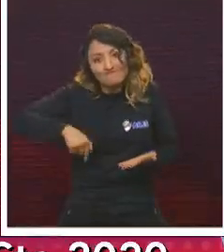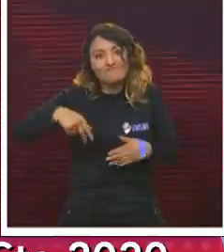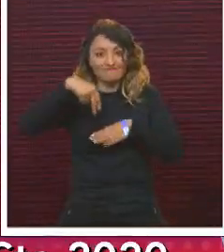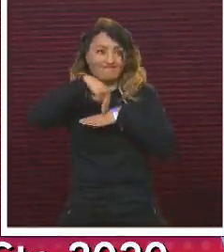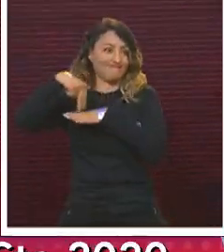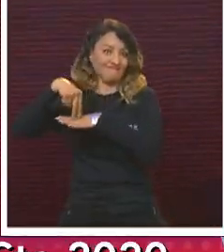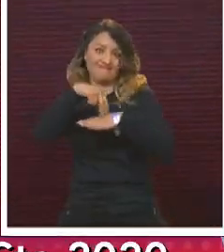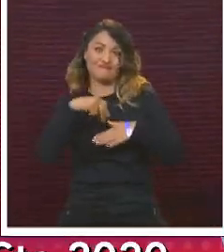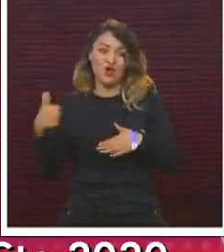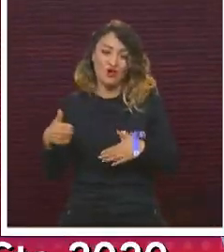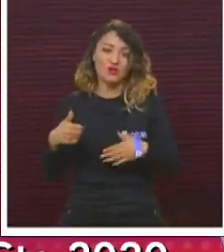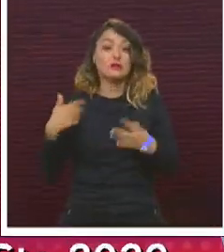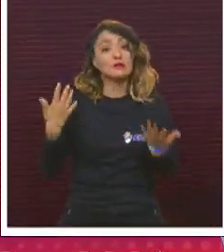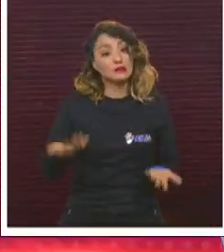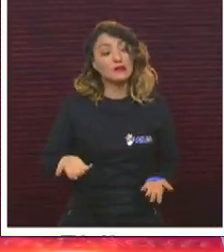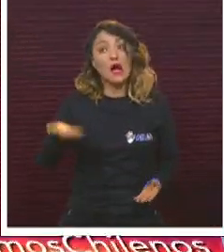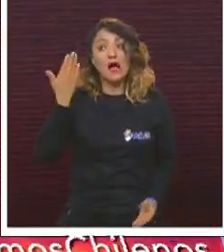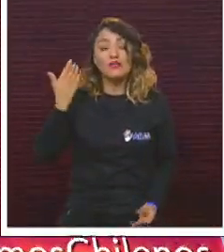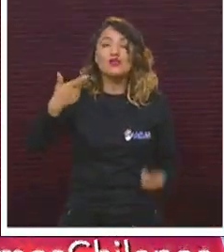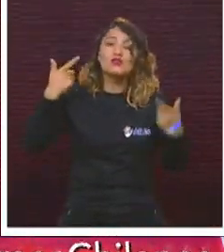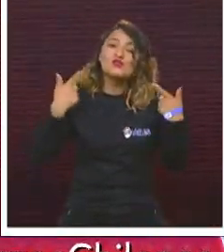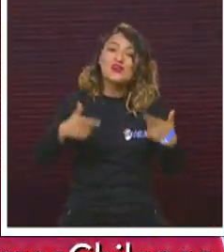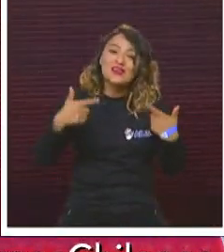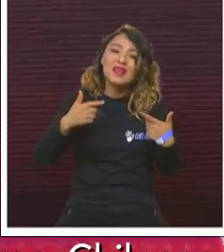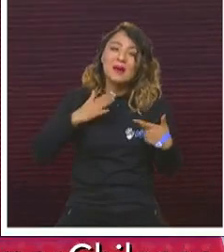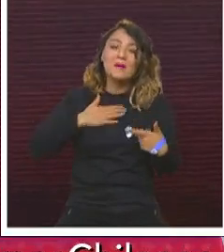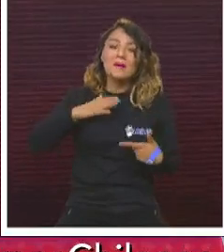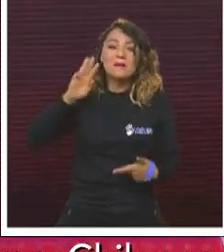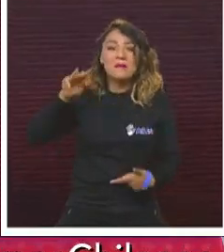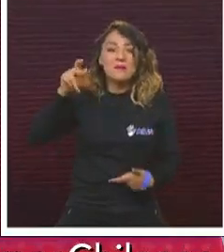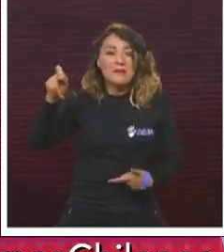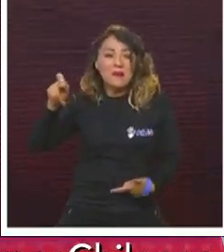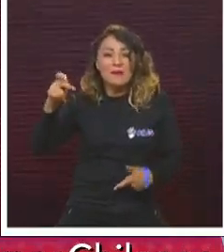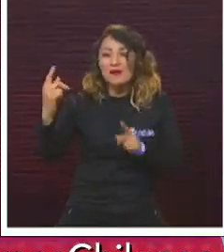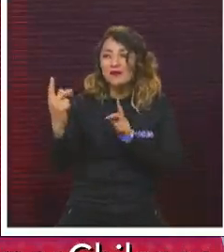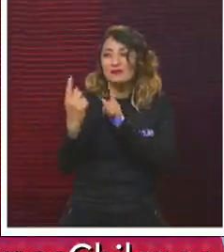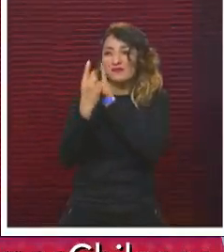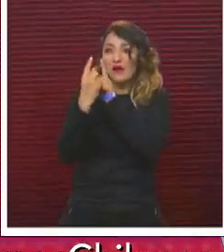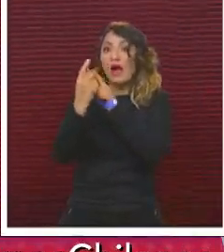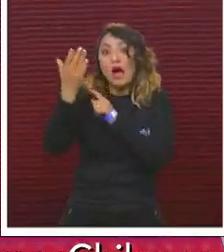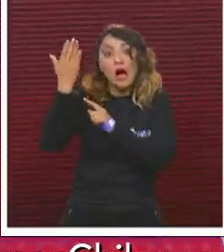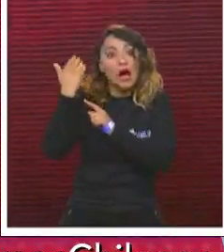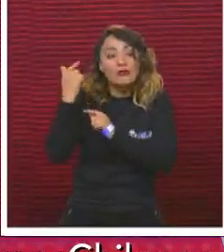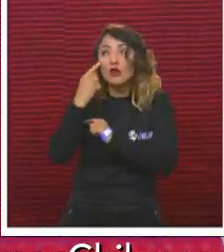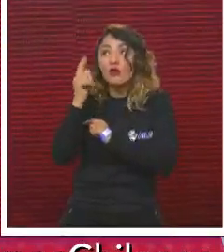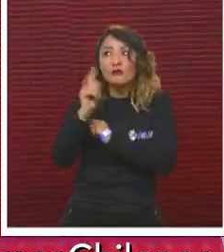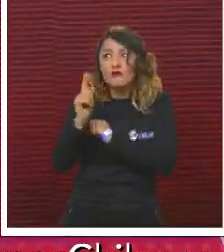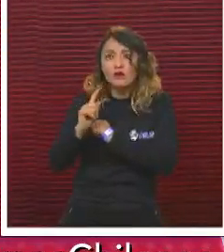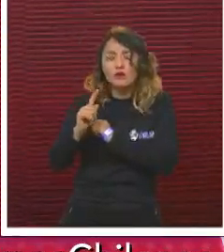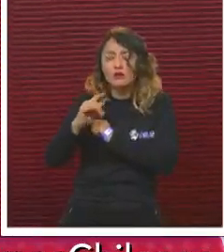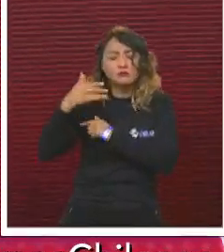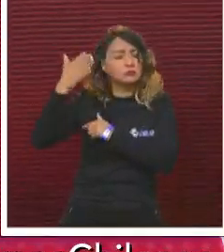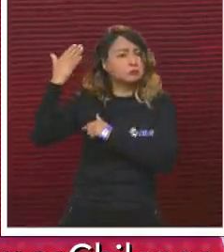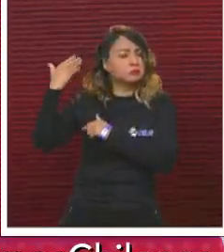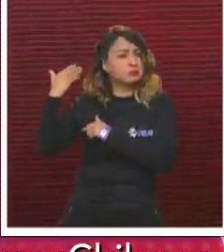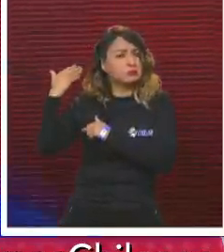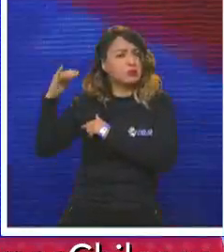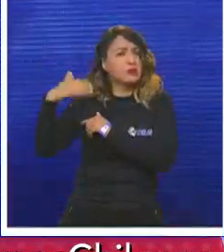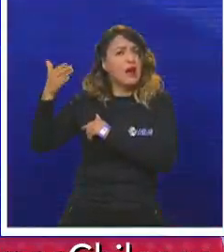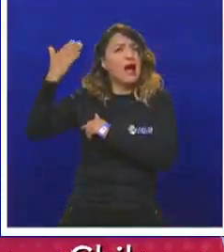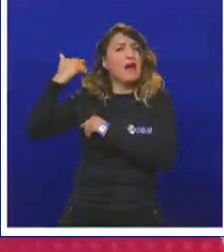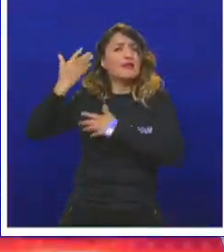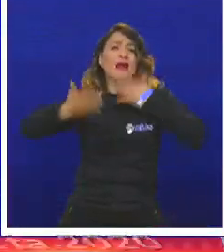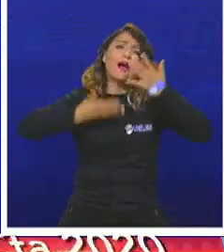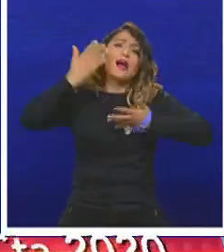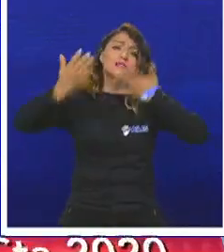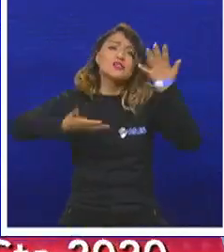bueno, yo tuve la suerte de ver a mis papás hace poco, que no estamos viendo, pero la última vez que lo había visto fue cuando estaba de moda la canción de los africanos